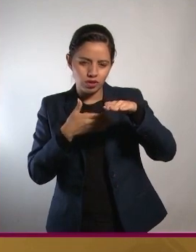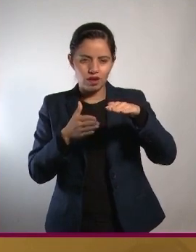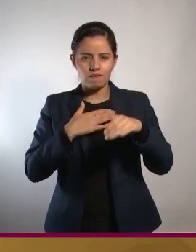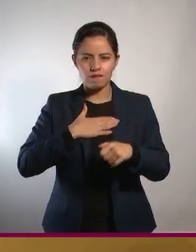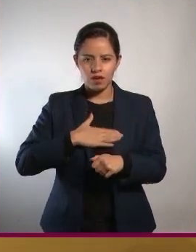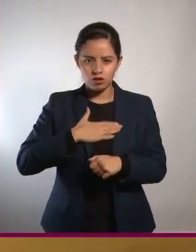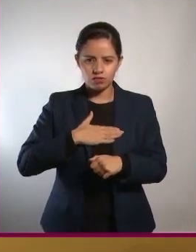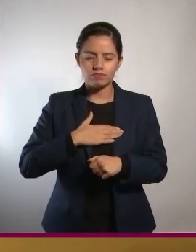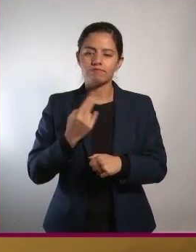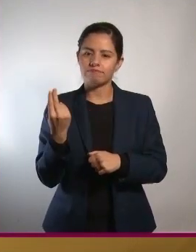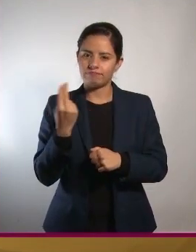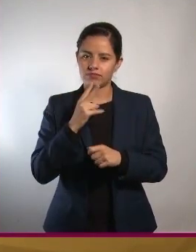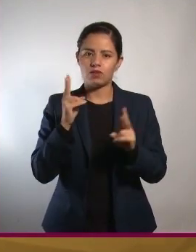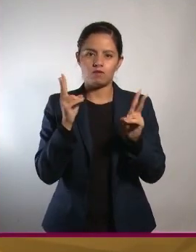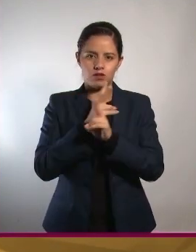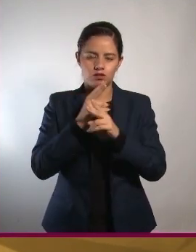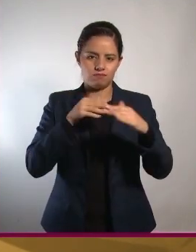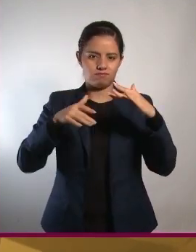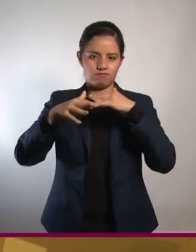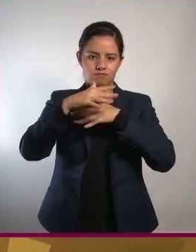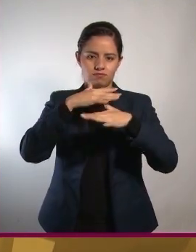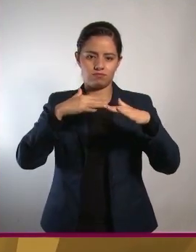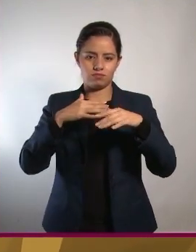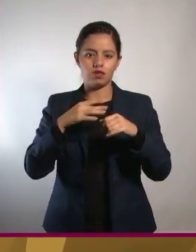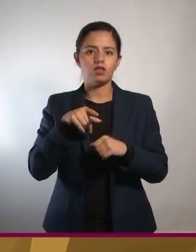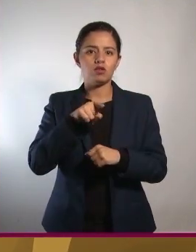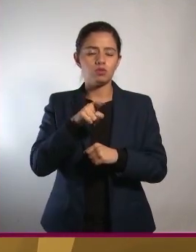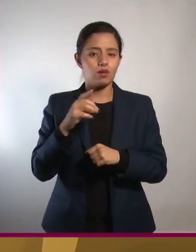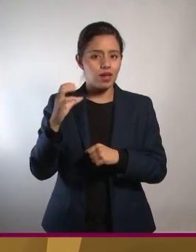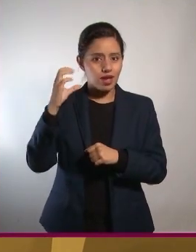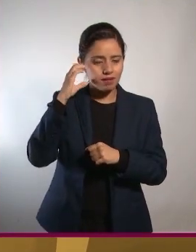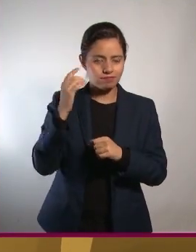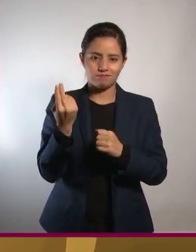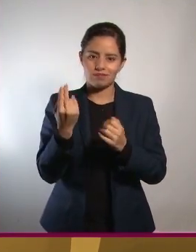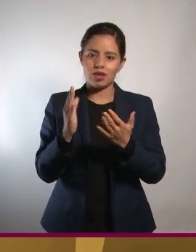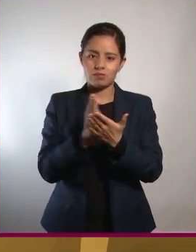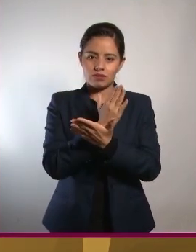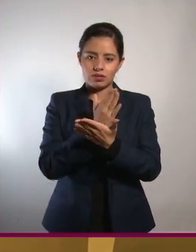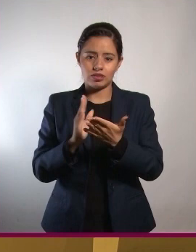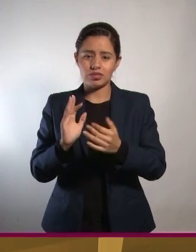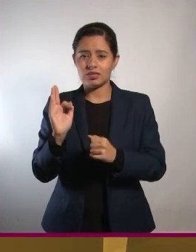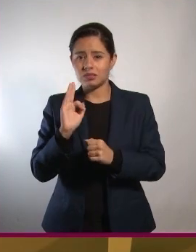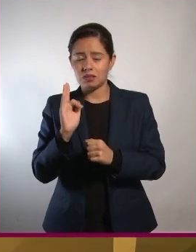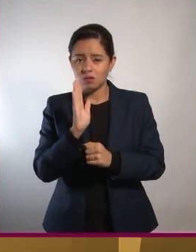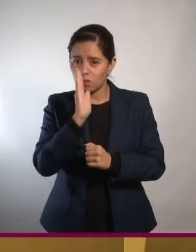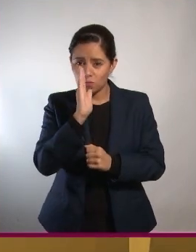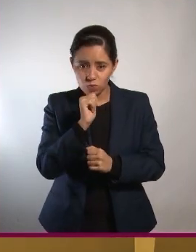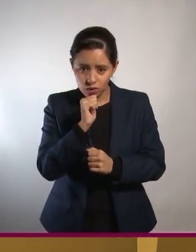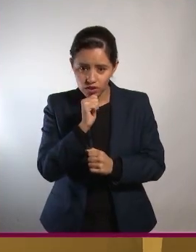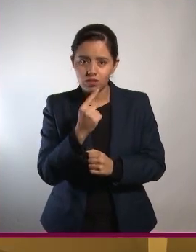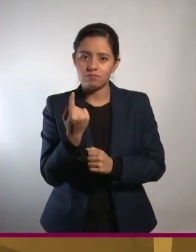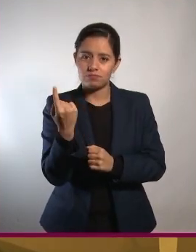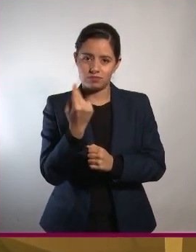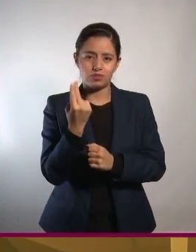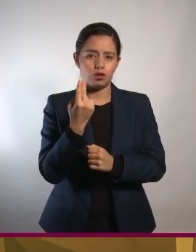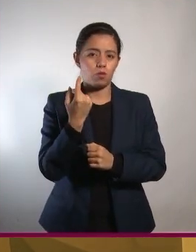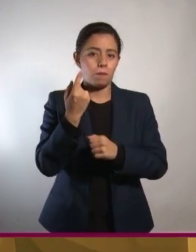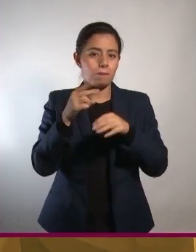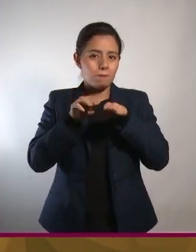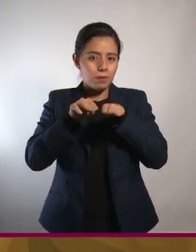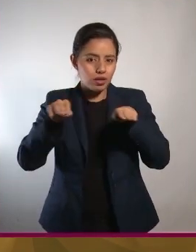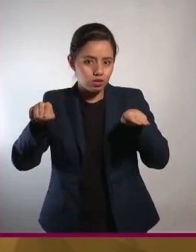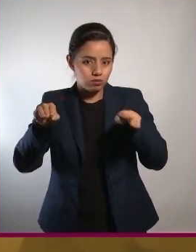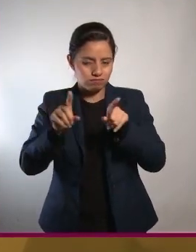ventilados. Duerma y quédese en una habitación separada. Si eso no es posible, trate de mantener una distancia de al menos 1 metro de otras personas en la